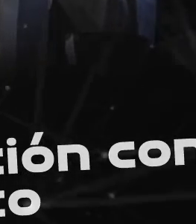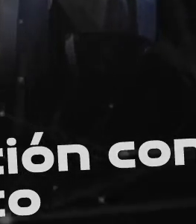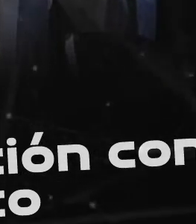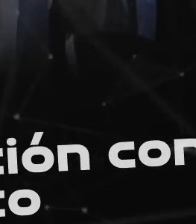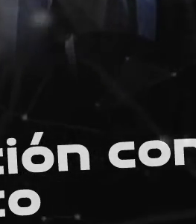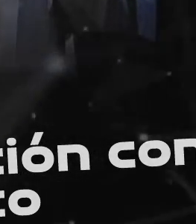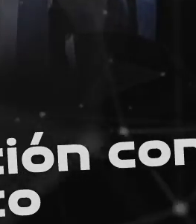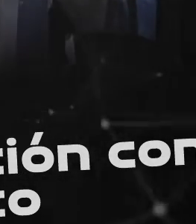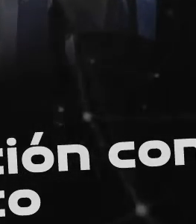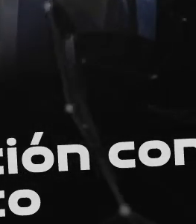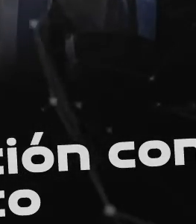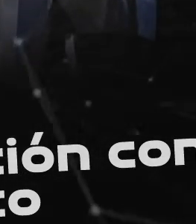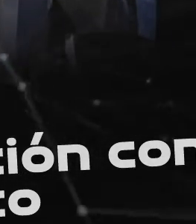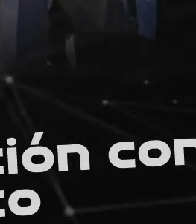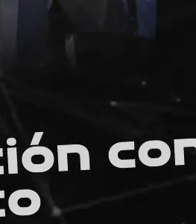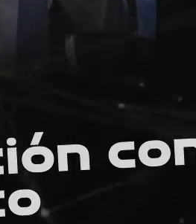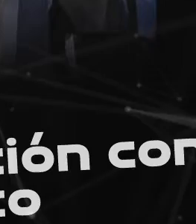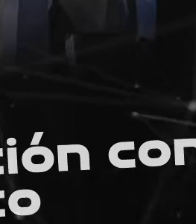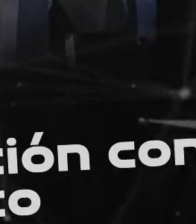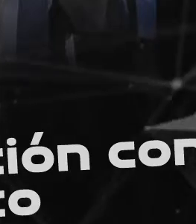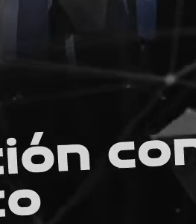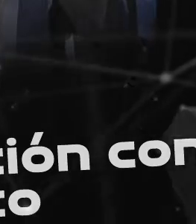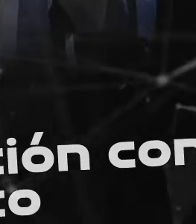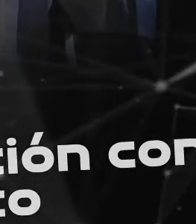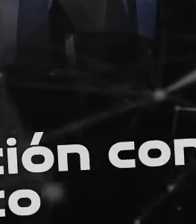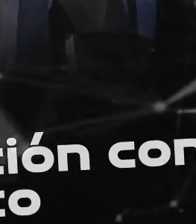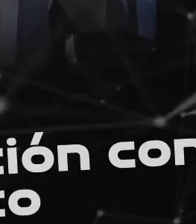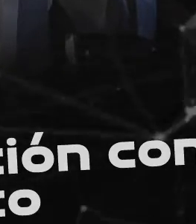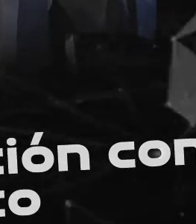El día de hoy, el presidente Andrés Manuel López Obrador.